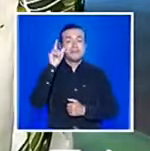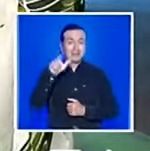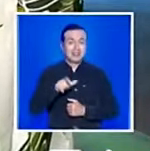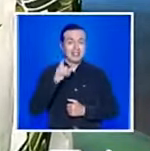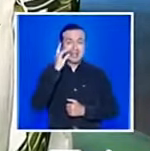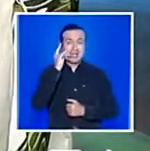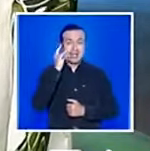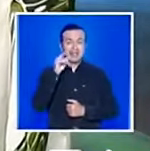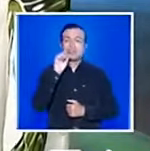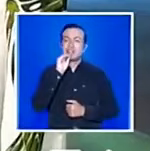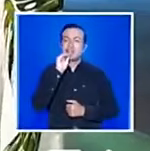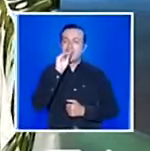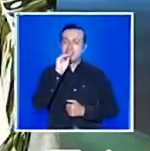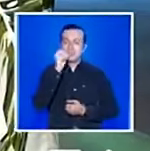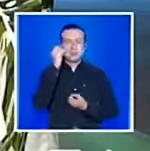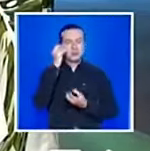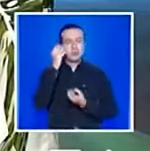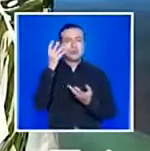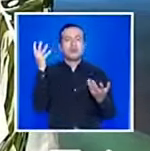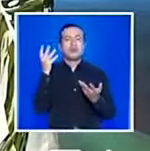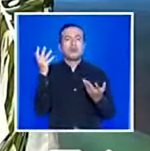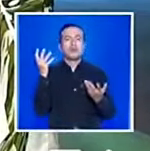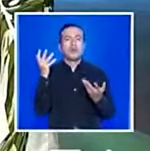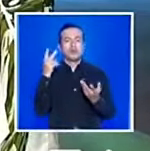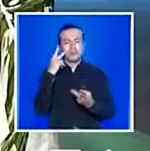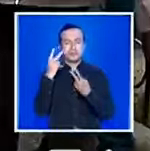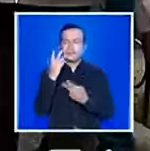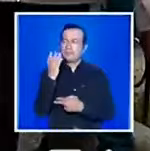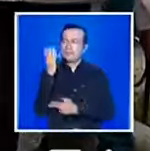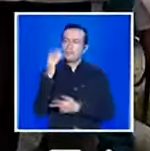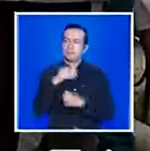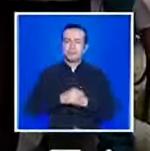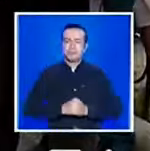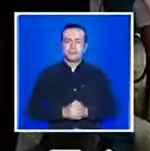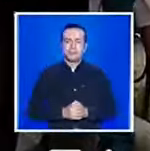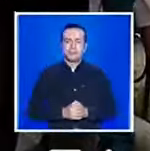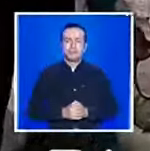precisamente para informarnos en vivo sobre la situación. Alex.